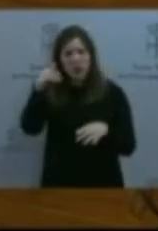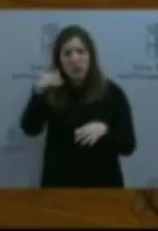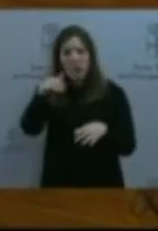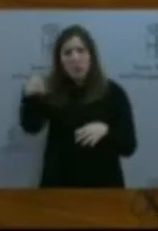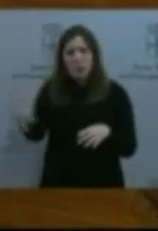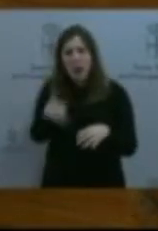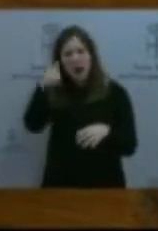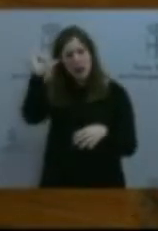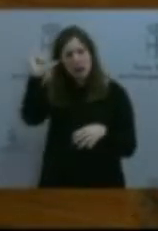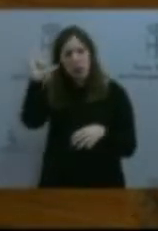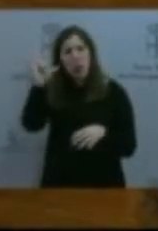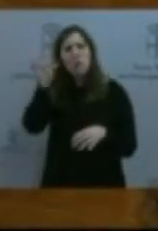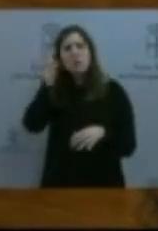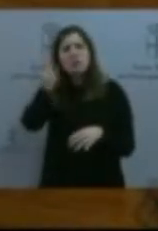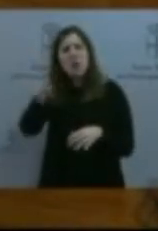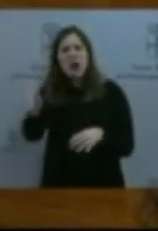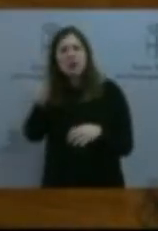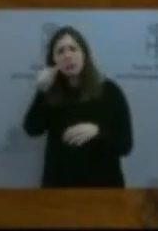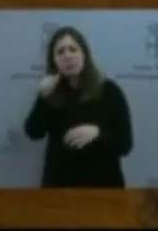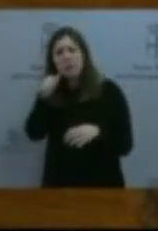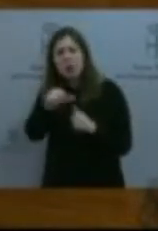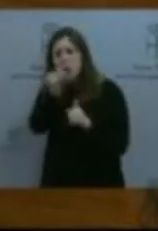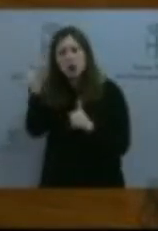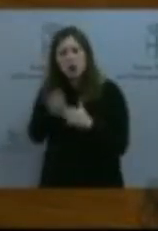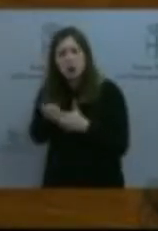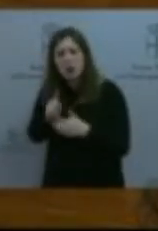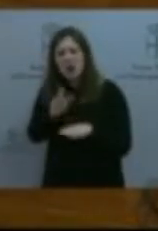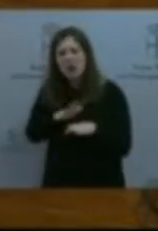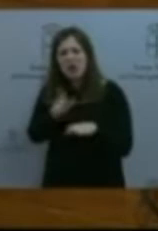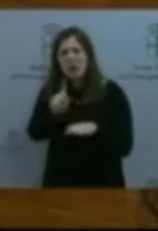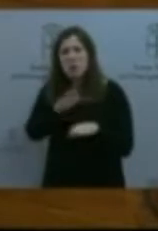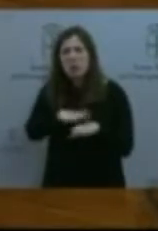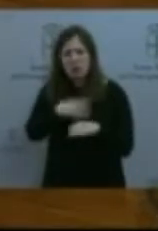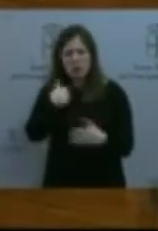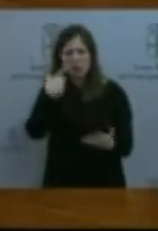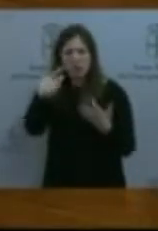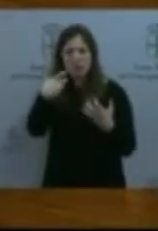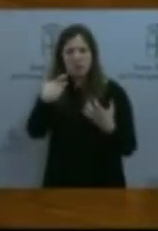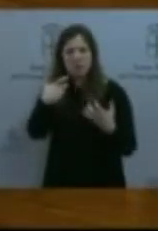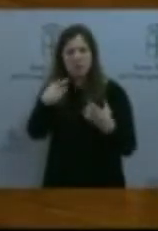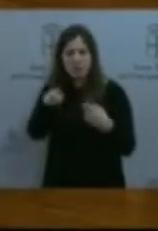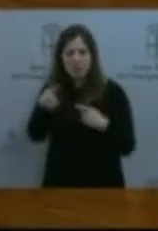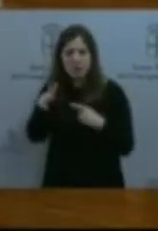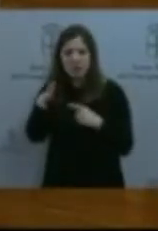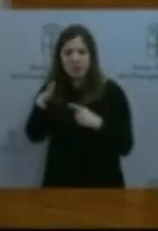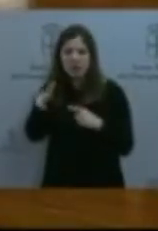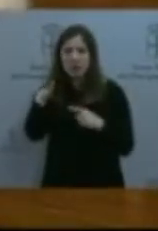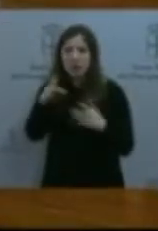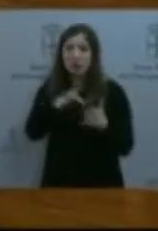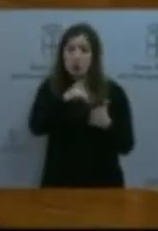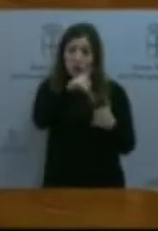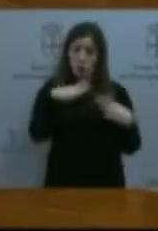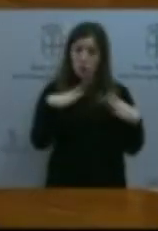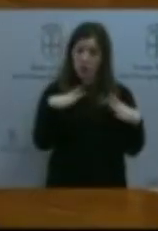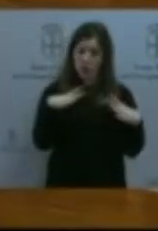Me llama la atención, ¿no? ¿Esto no es discriminatorio? Cuando estás de vacaciones y eres varón o mujer, tienes derecho a las guardias y a ese